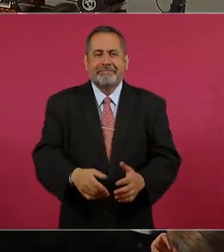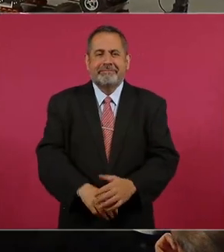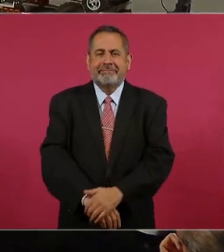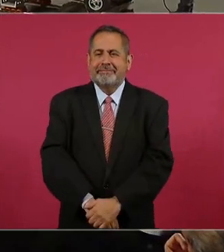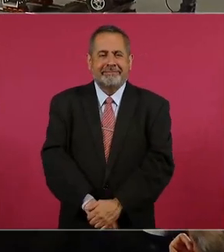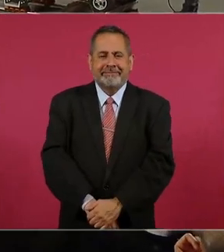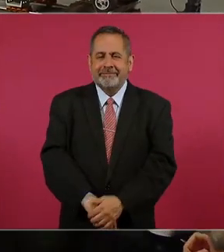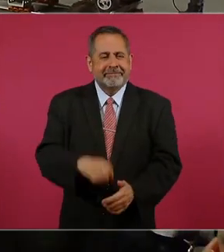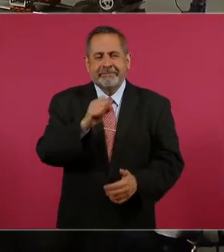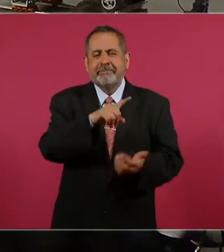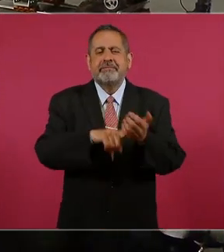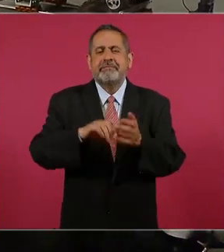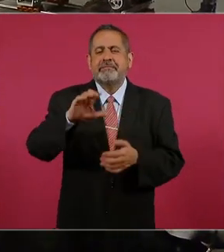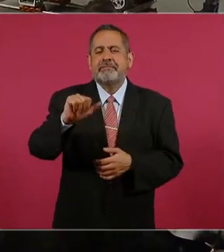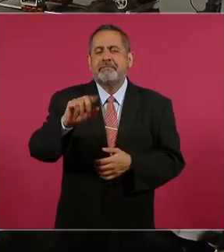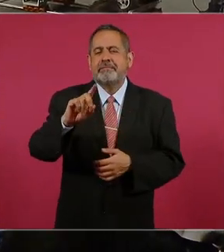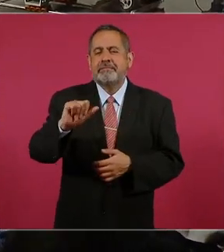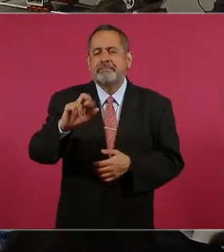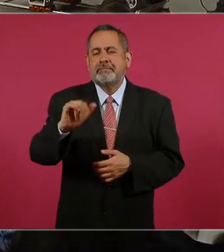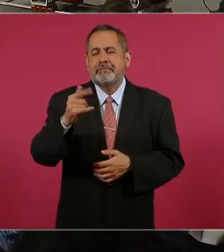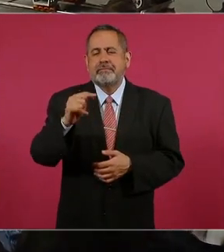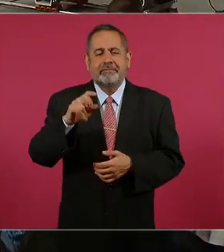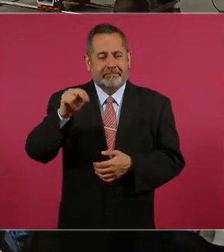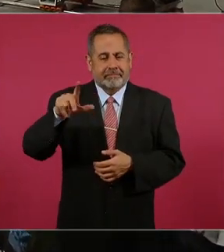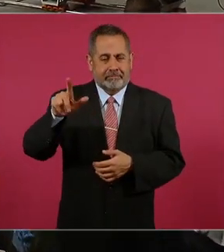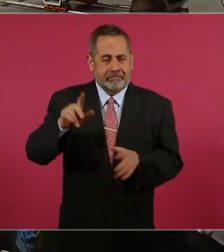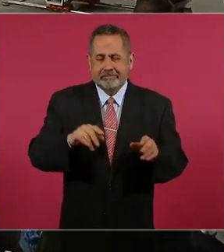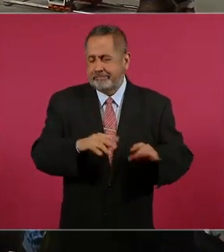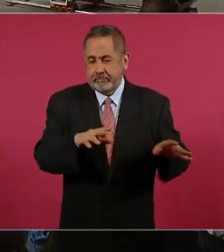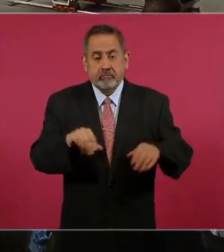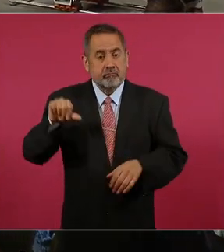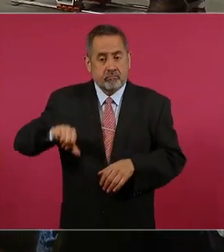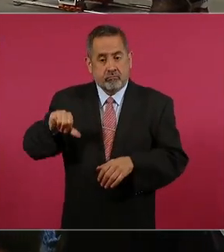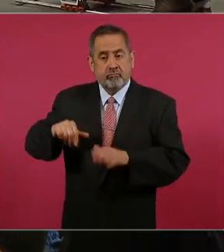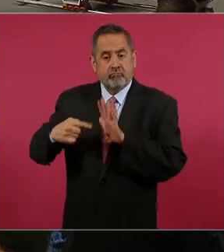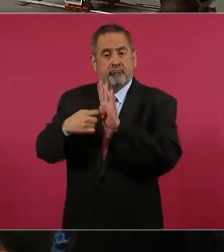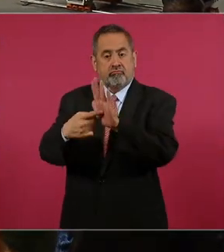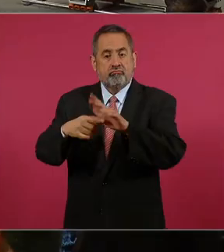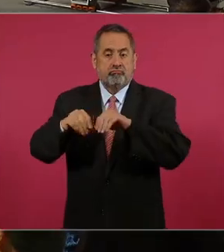lo de Cadereyta, que hoy vamos a dar a conocer eso.